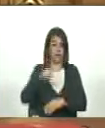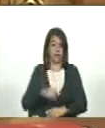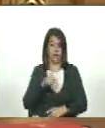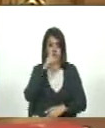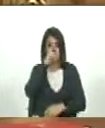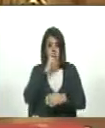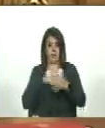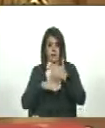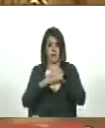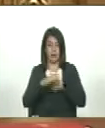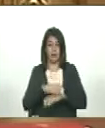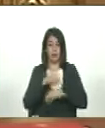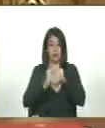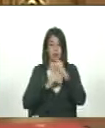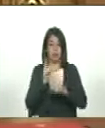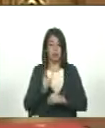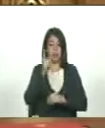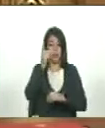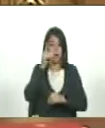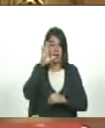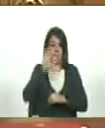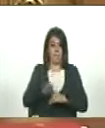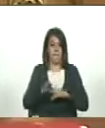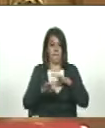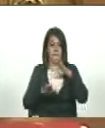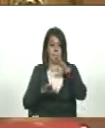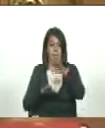este año se dio un primer paso